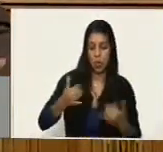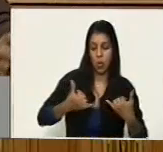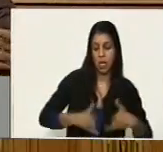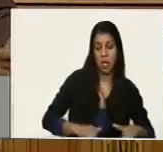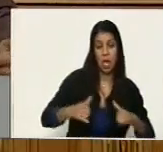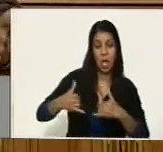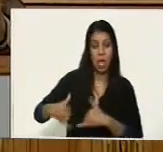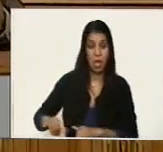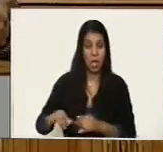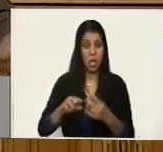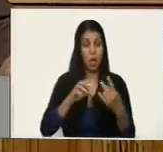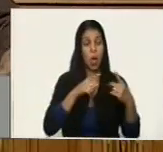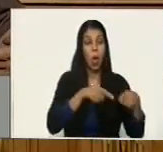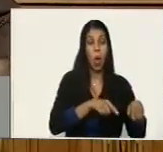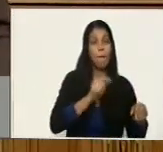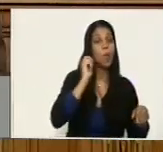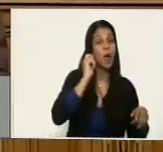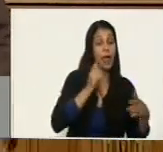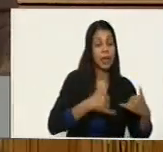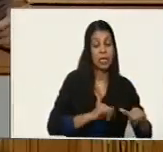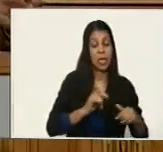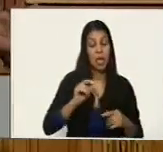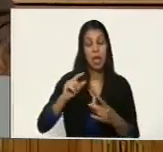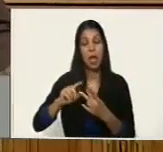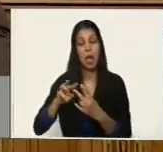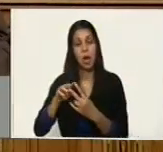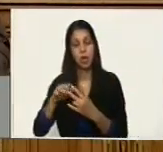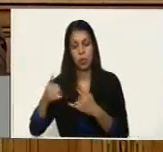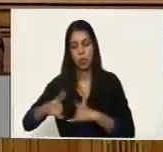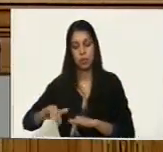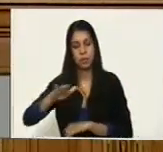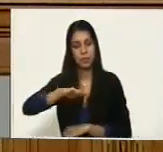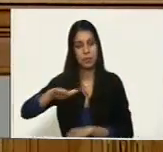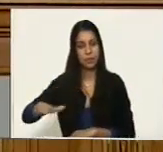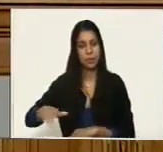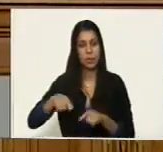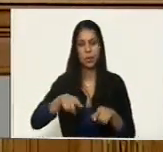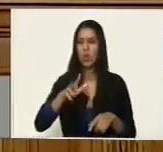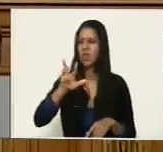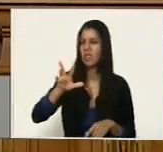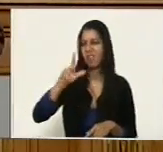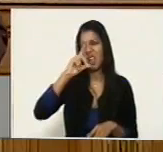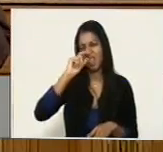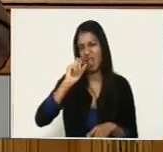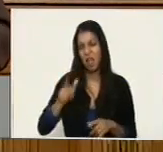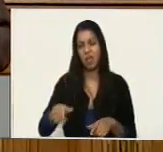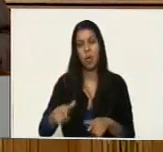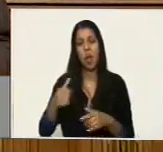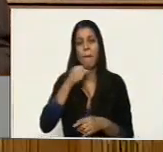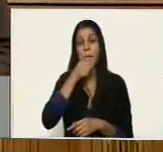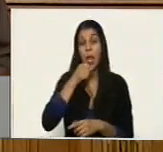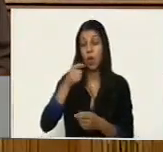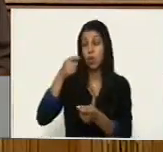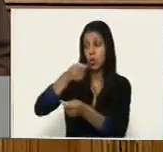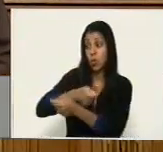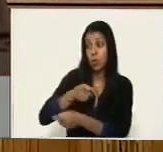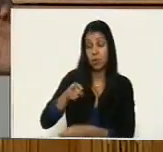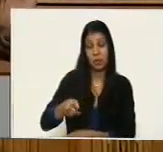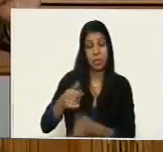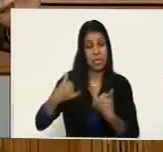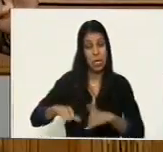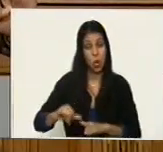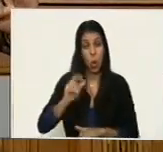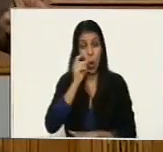varones, el menor de ellos, estamos de 30 y pico de años, es periodista. Cuando él se graduó,